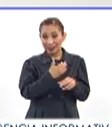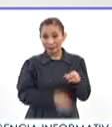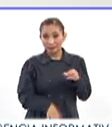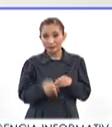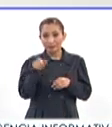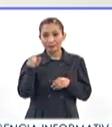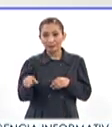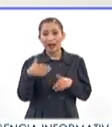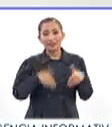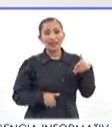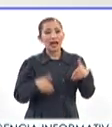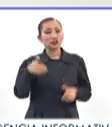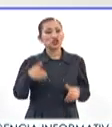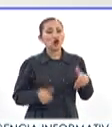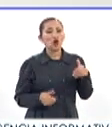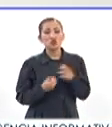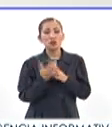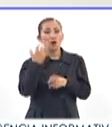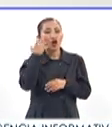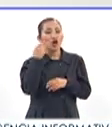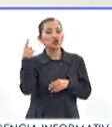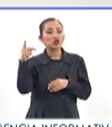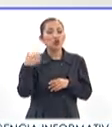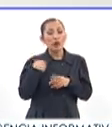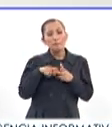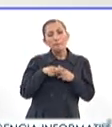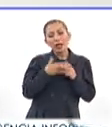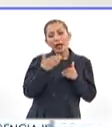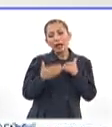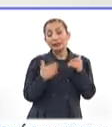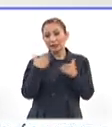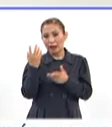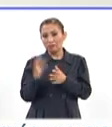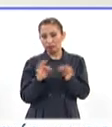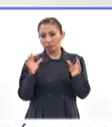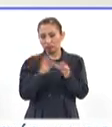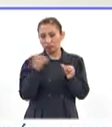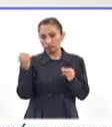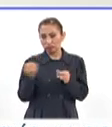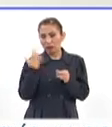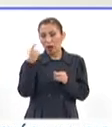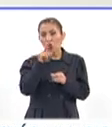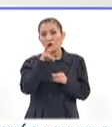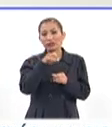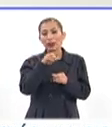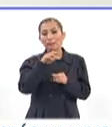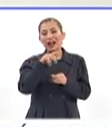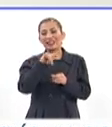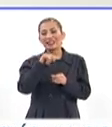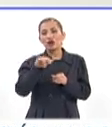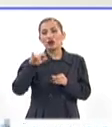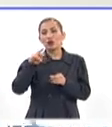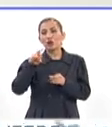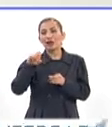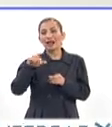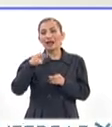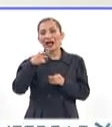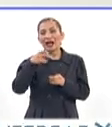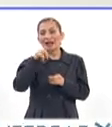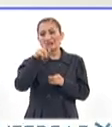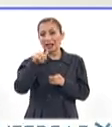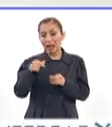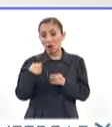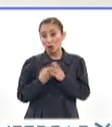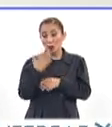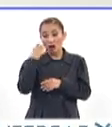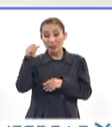tarde, el teatro en Nuevo León desde sus albores. Esto va a ser una charla por Luis Martín y Rubén González Garza. Hay que recordar